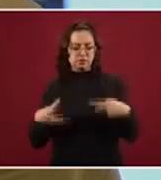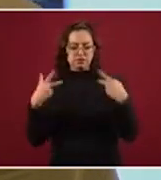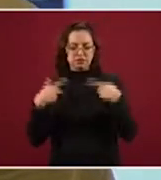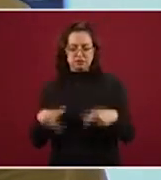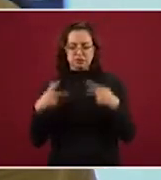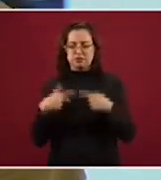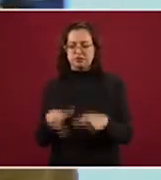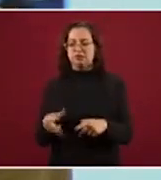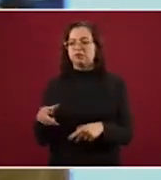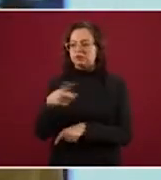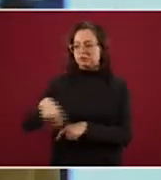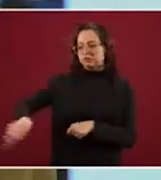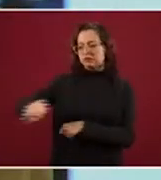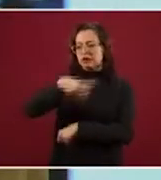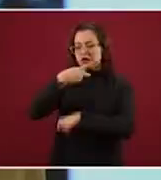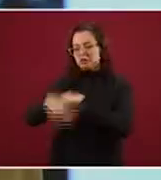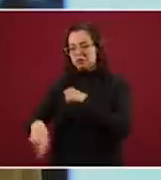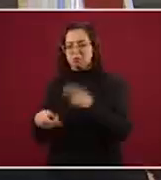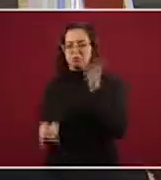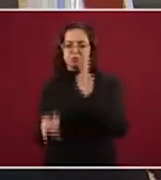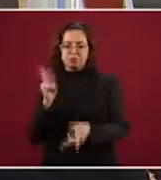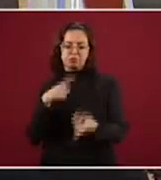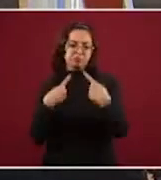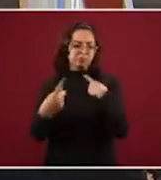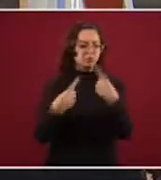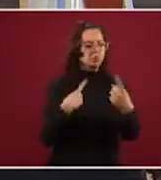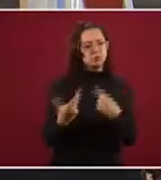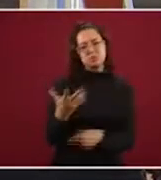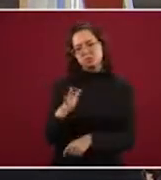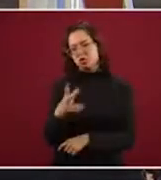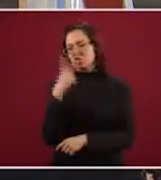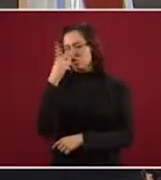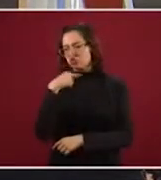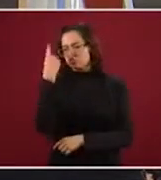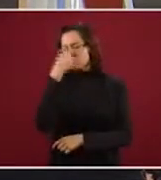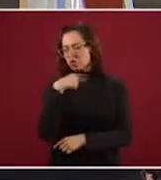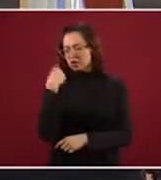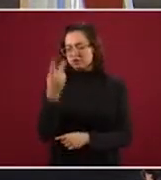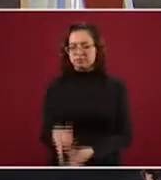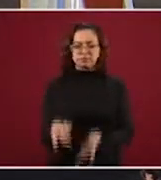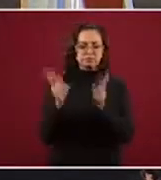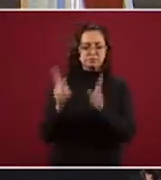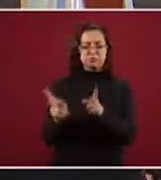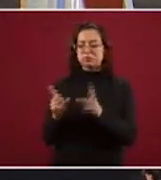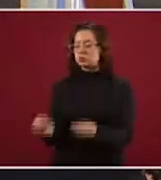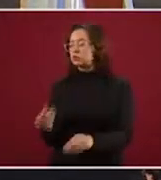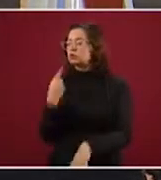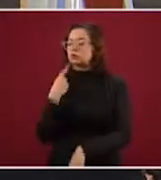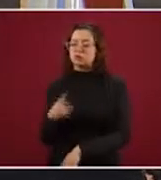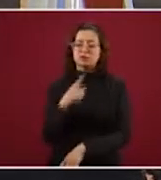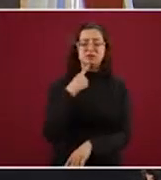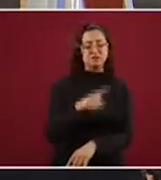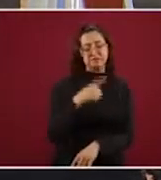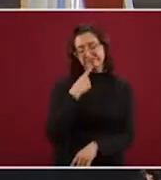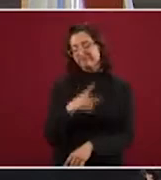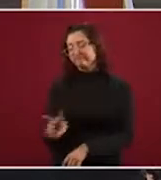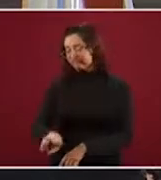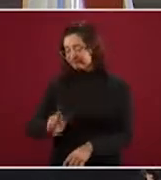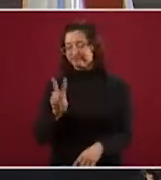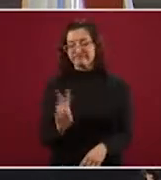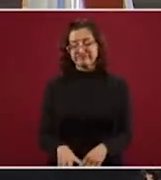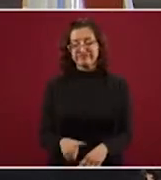platicamos con ellos ya lo hagamos con ellos unas dos horas más aproximadamente hubo muchos reclamos efectivamente el